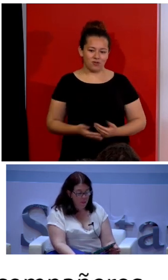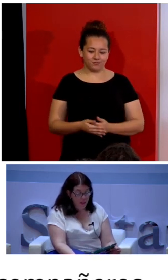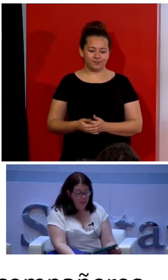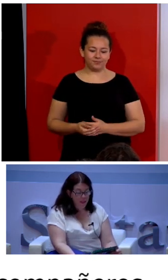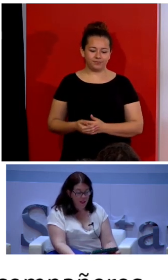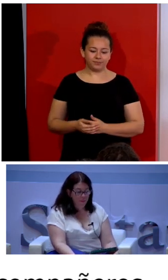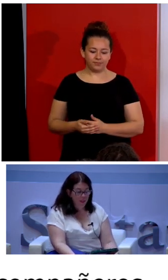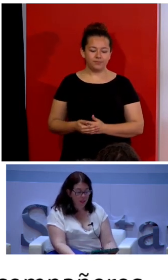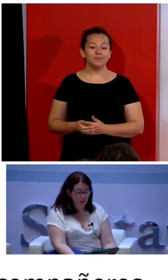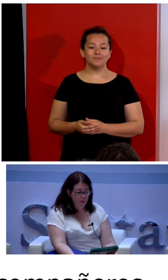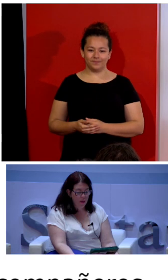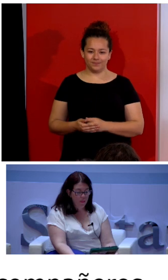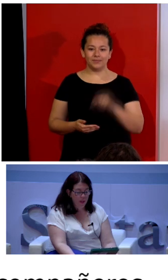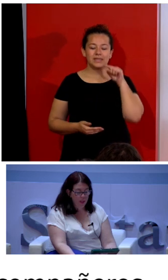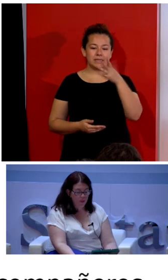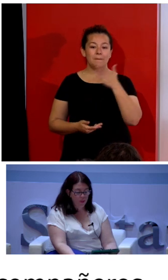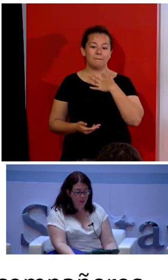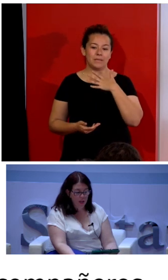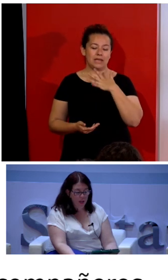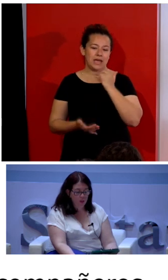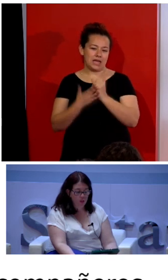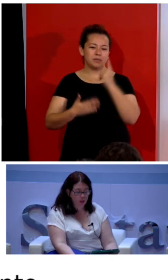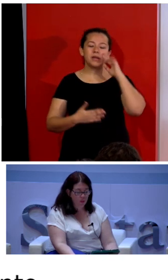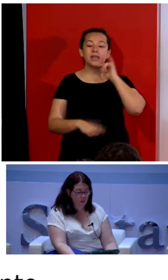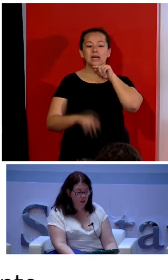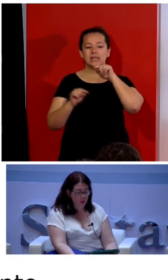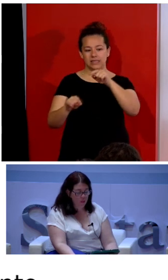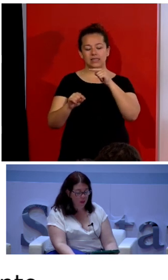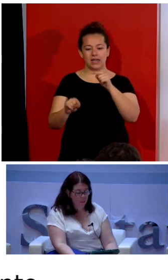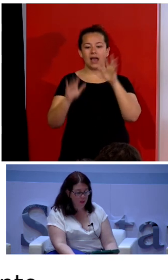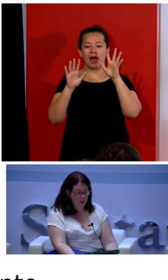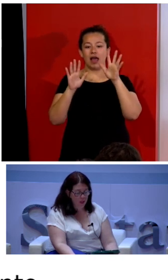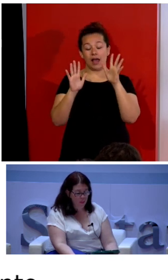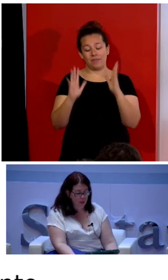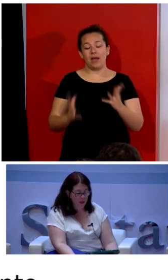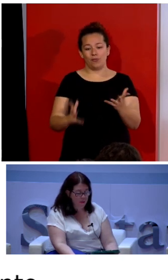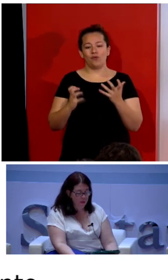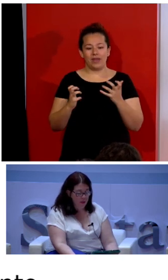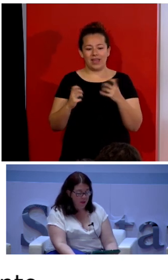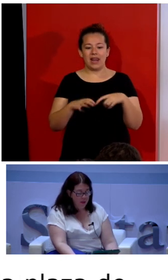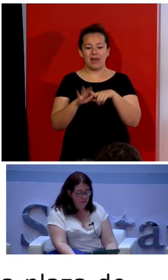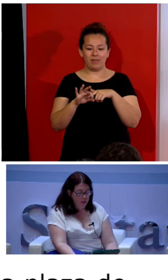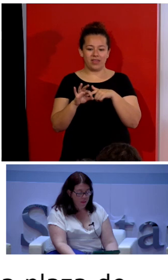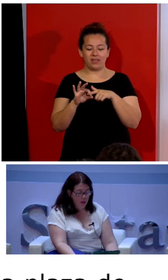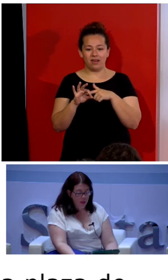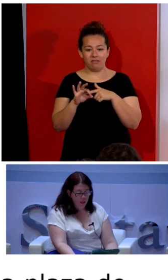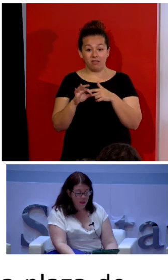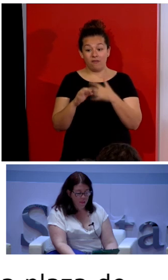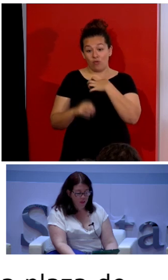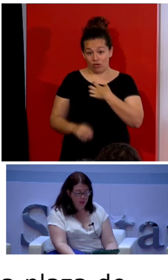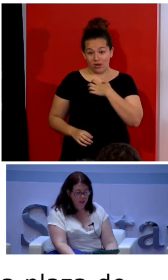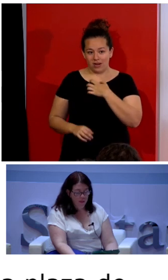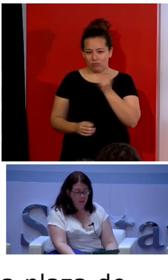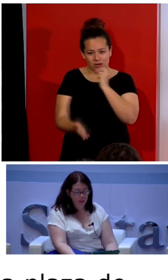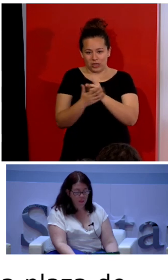Esta es mi experiencia y así aprobé la plaza de funcionaria y conseguí uno de los retos más importantes de mi vida. Mi trabajo en la Asamblea